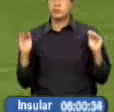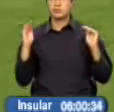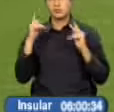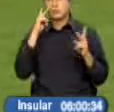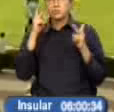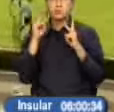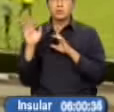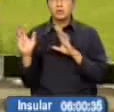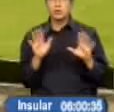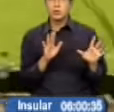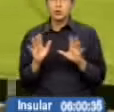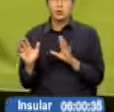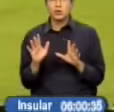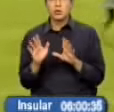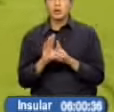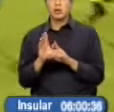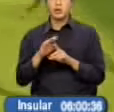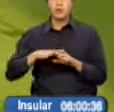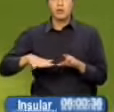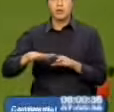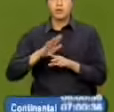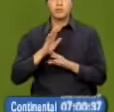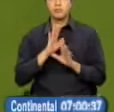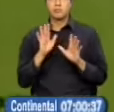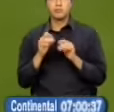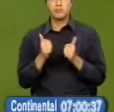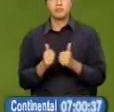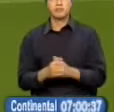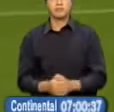reflejos en remates de fuera del área